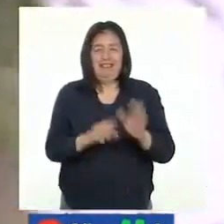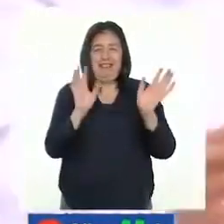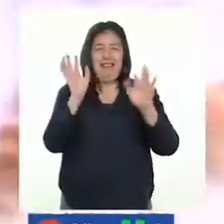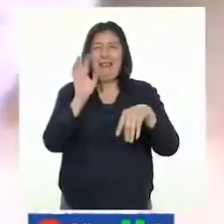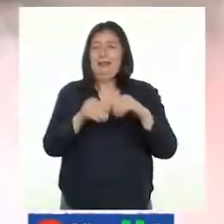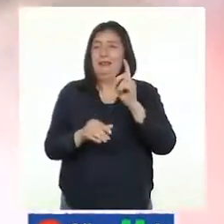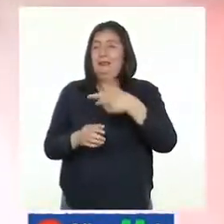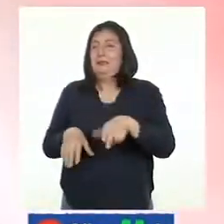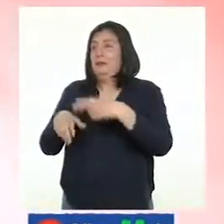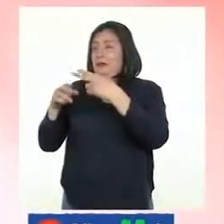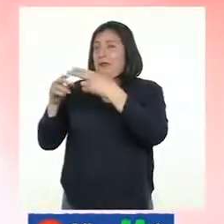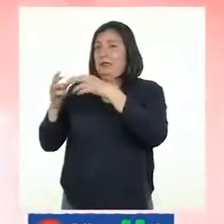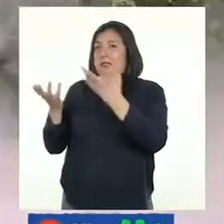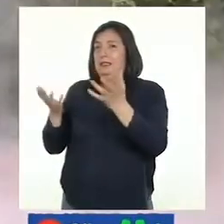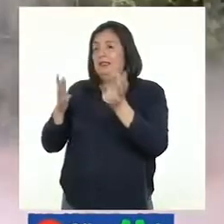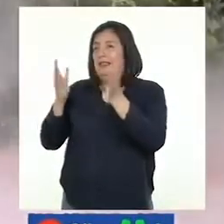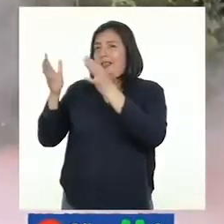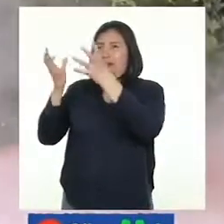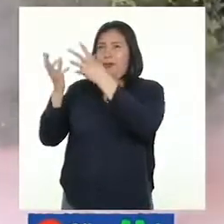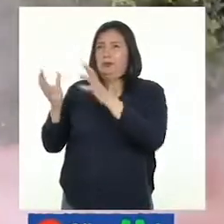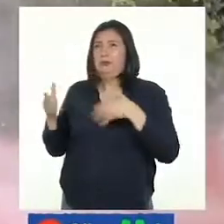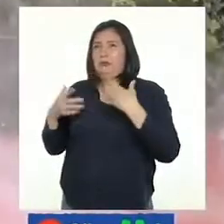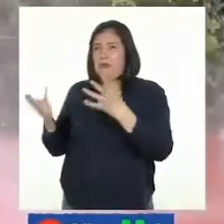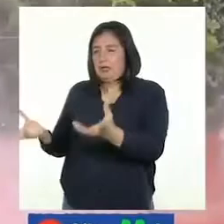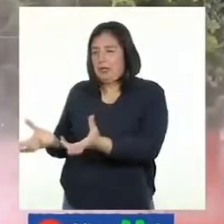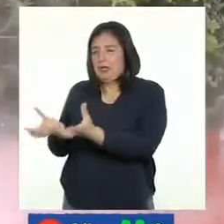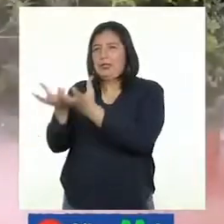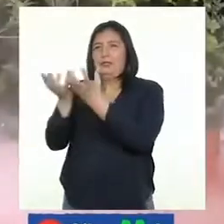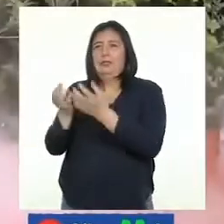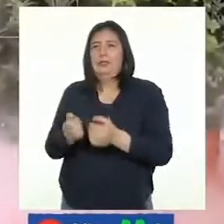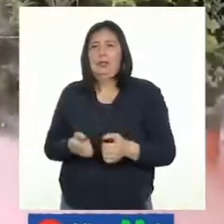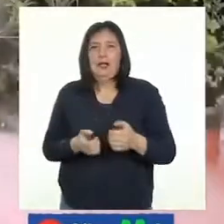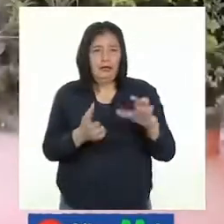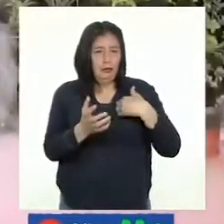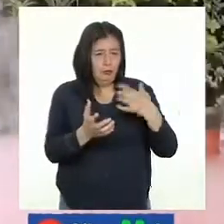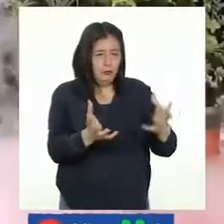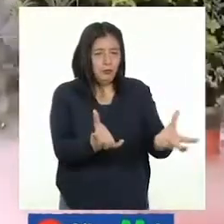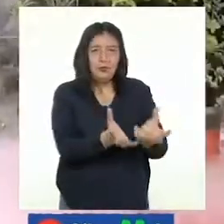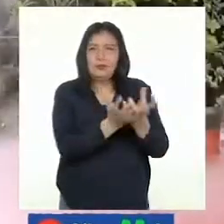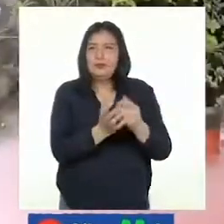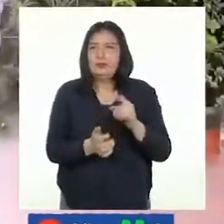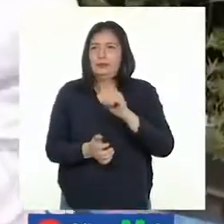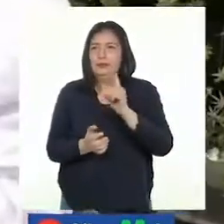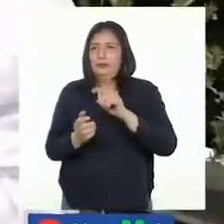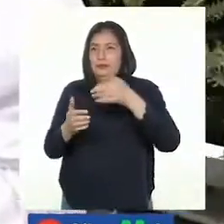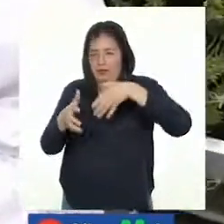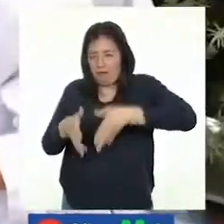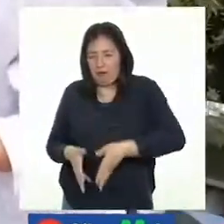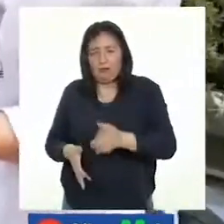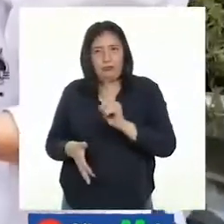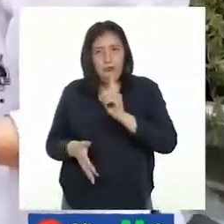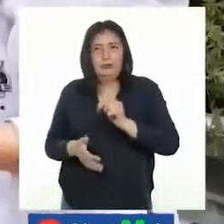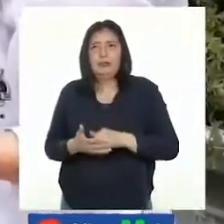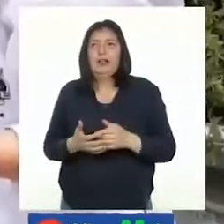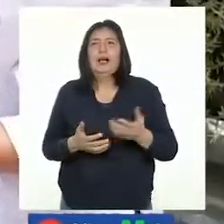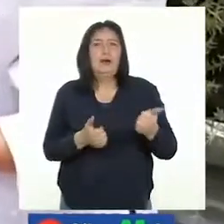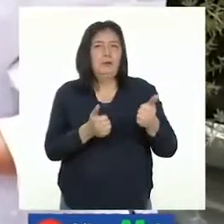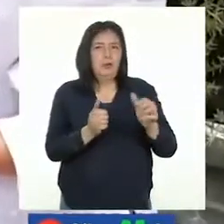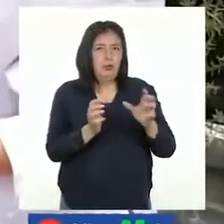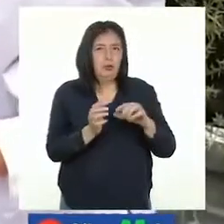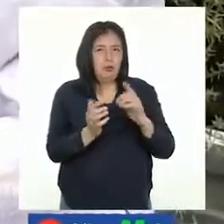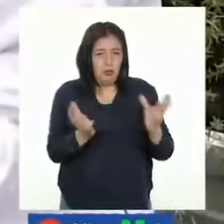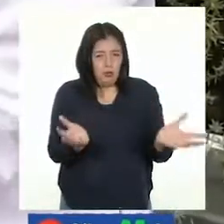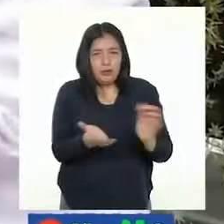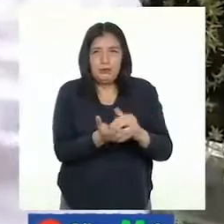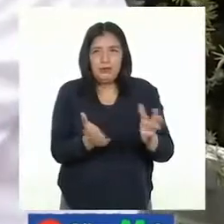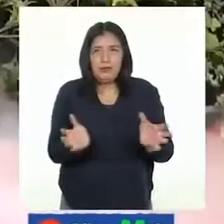Y como es más pesado que el aire en general, lo puedes agarrar, mira. ¿Lo puedo agarrar? Ya, yo lo quiero agarrar. Solo no metas las manos hasta adentro porque... Bien, prueba